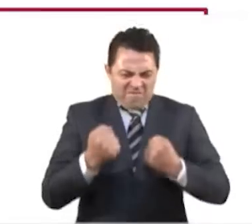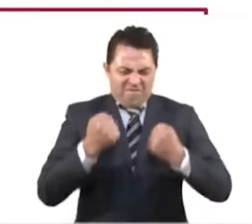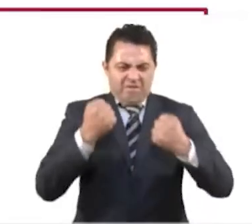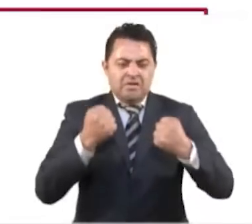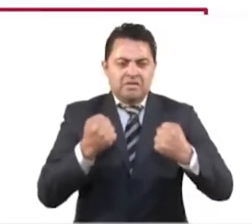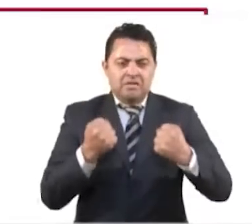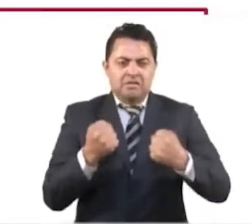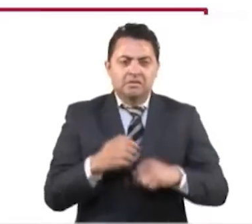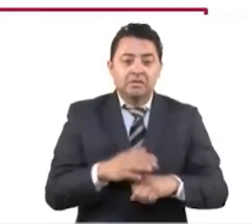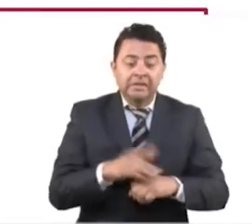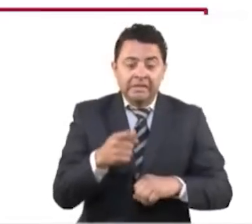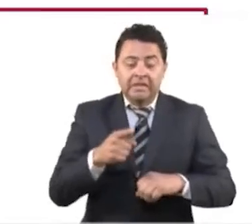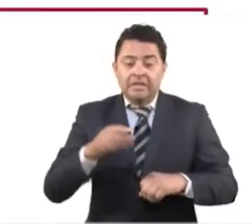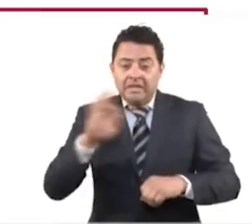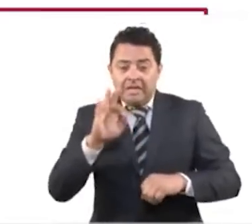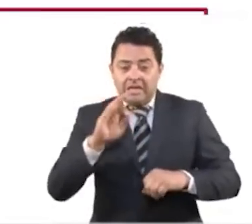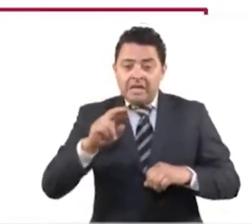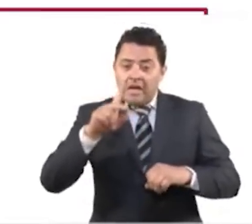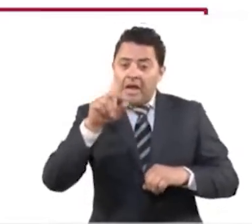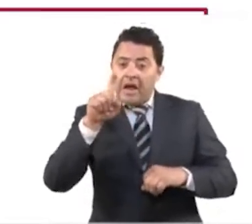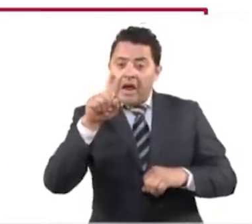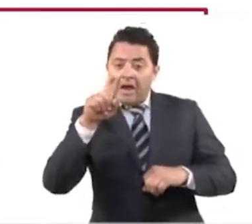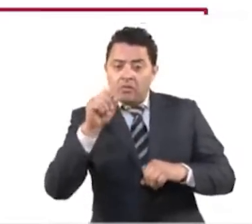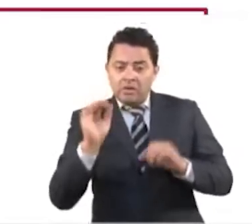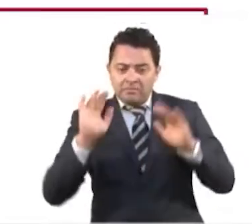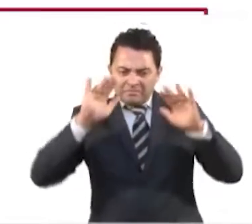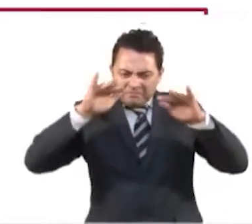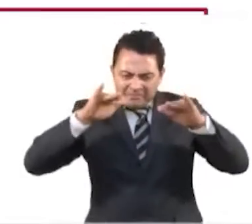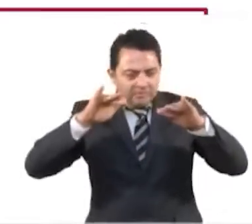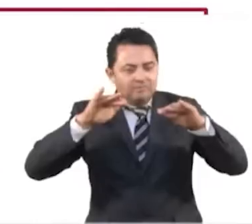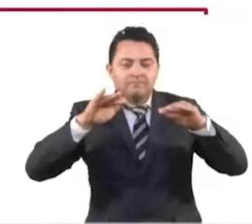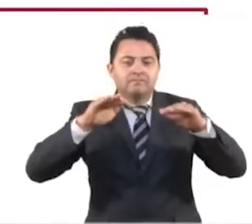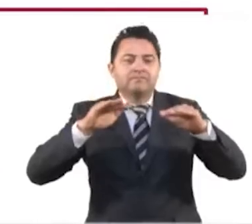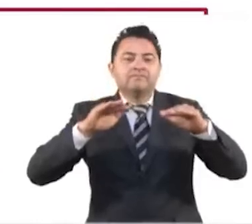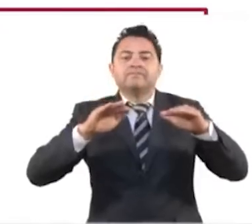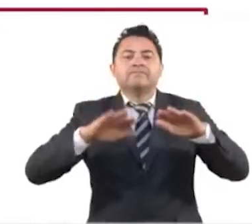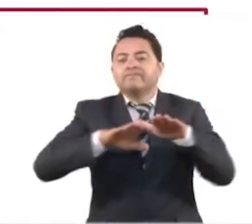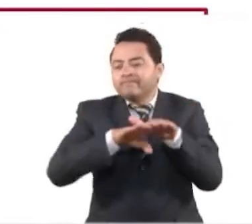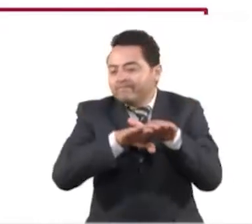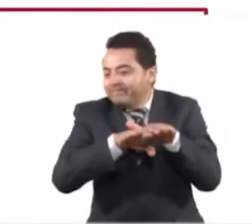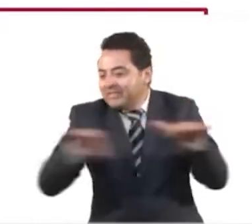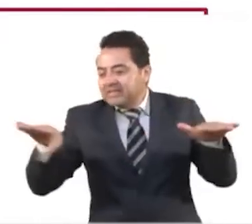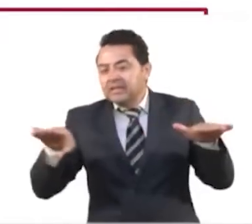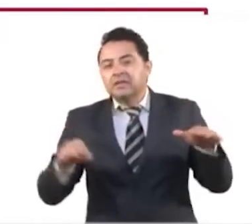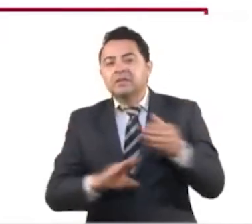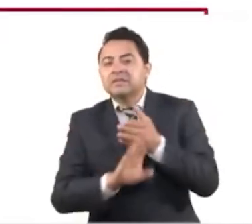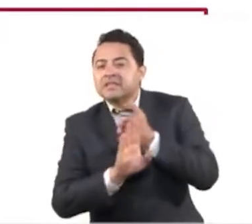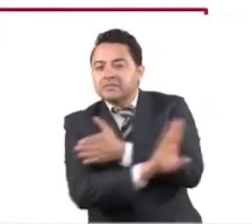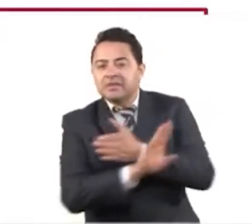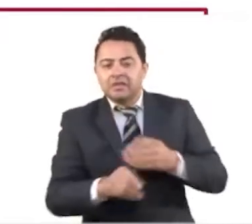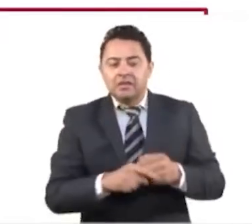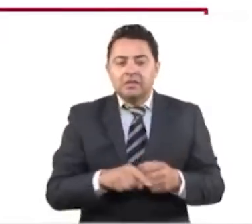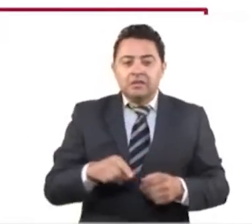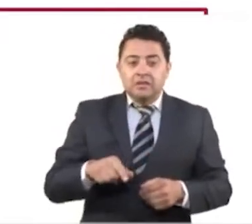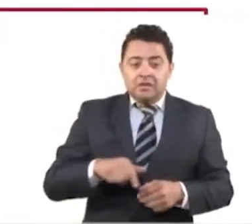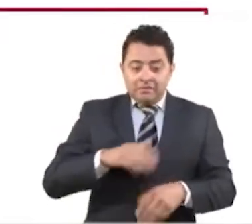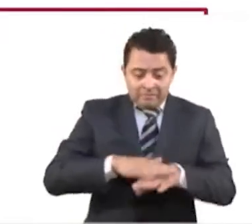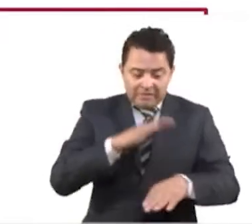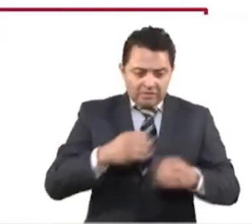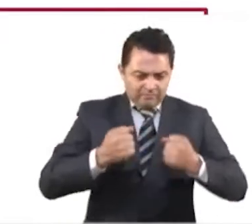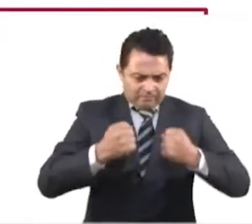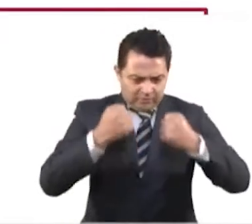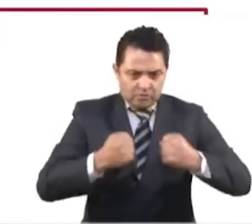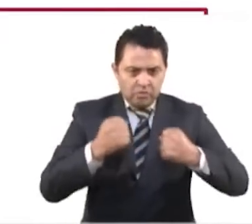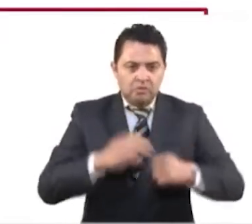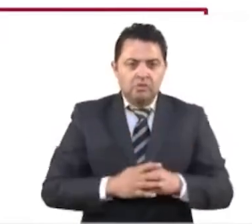sea impermeable y no ingrese el agua a la subbase y de que se dé mayor estabilidad a todo lo que se coloca arriba.